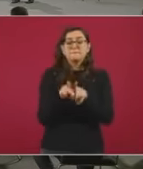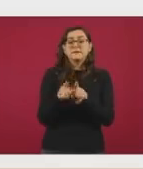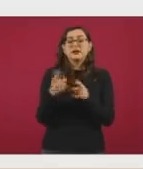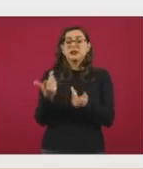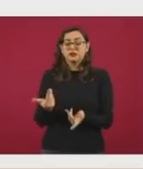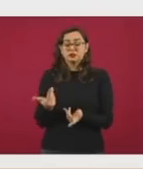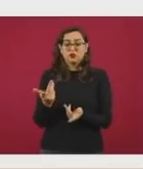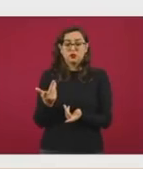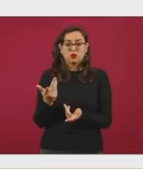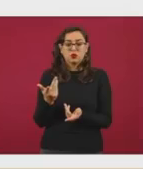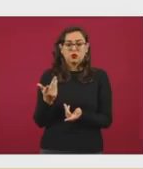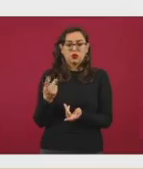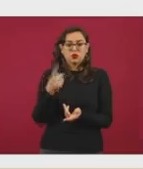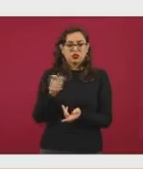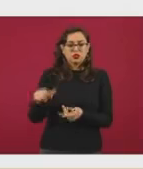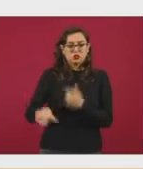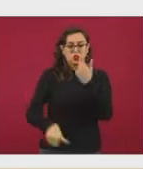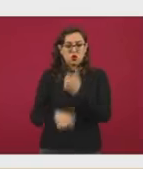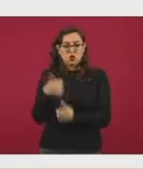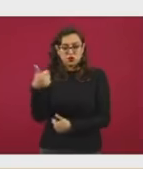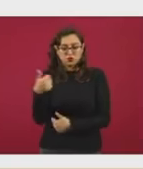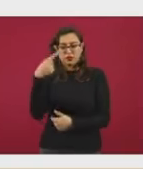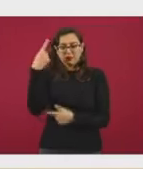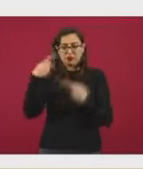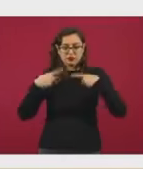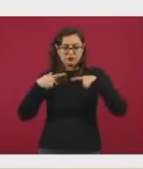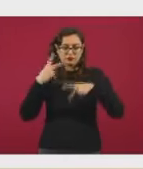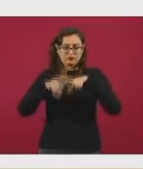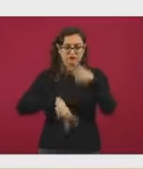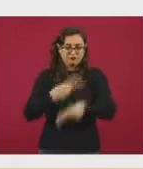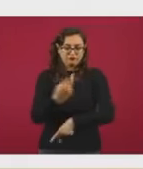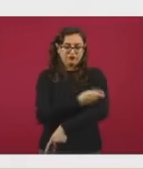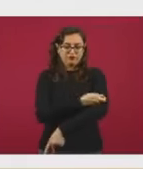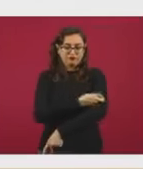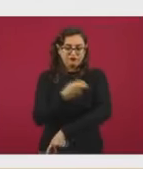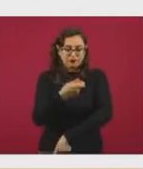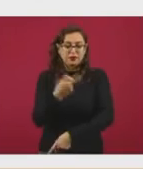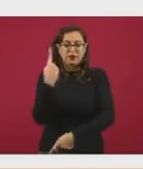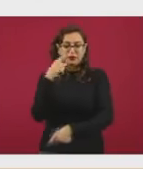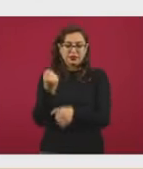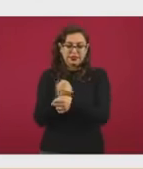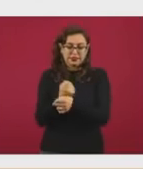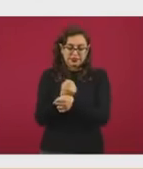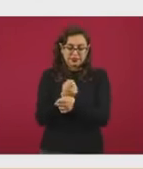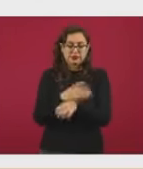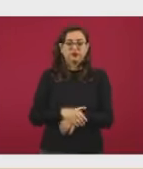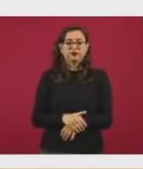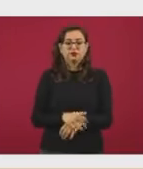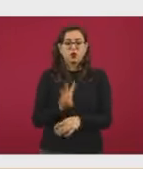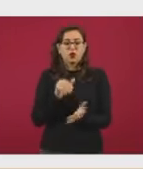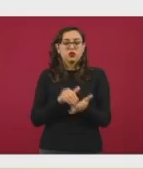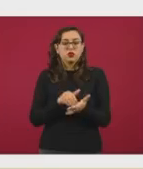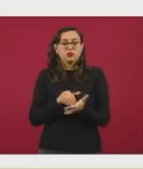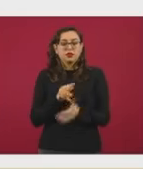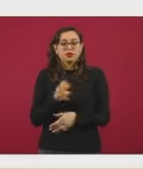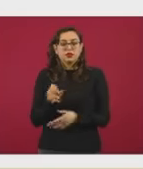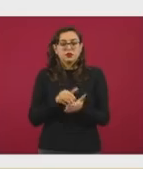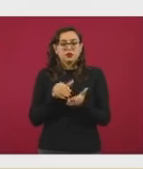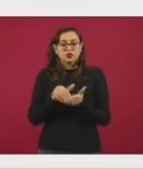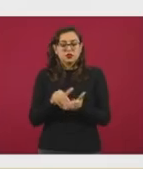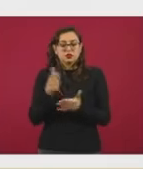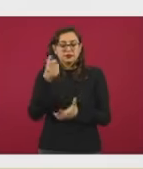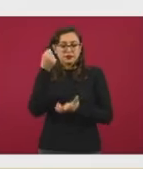servicios de transfusiones. El primero, el laboratorio, es un servicio para el que se erogan 4.300 millones de pesos al año, y